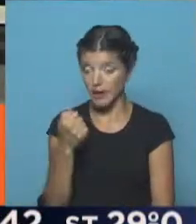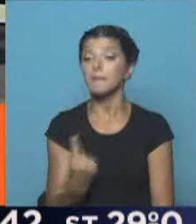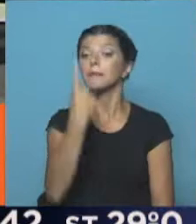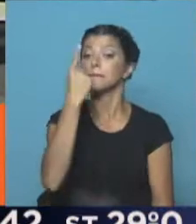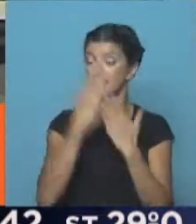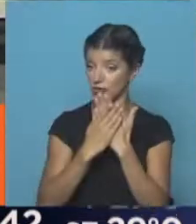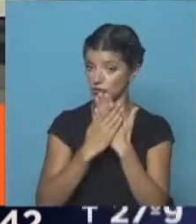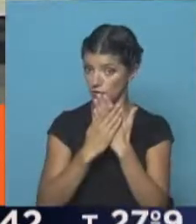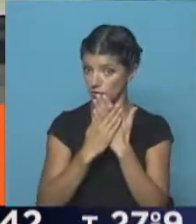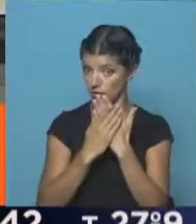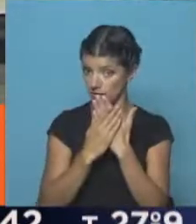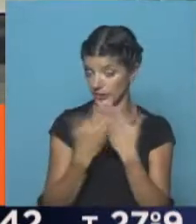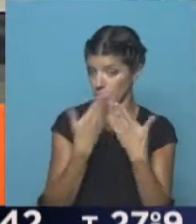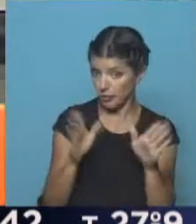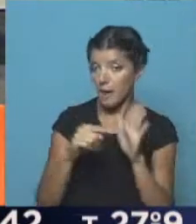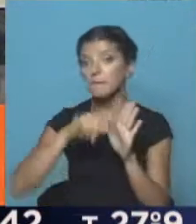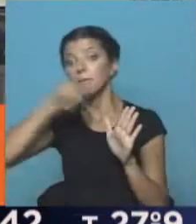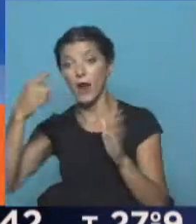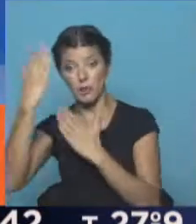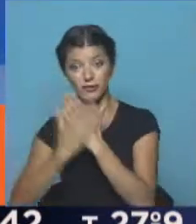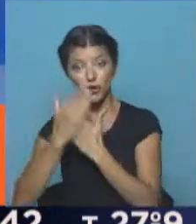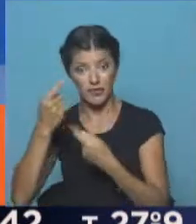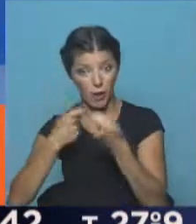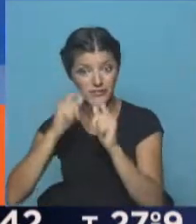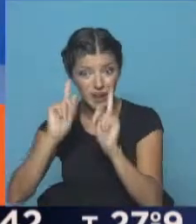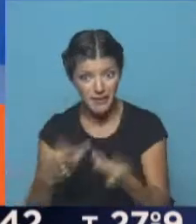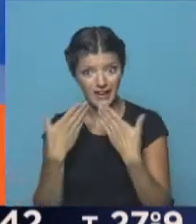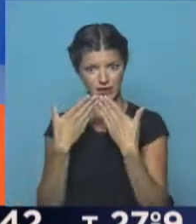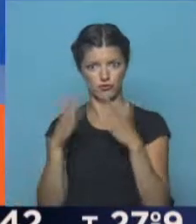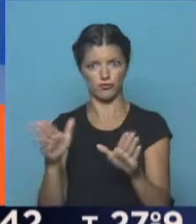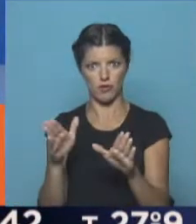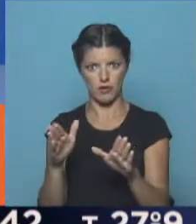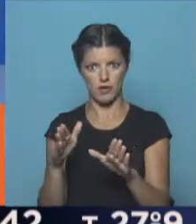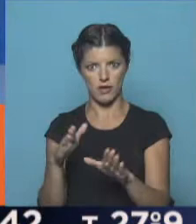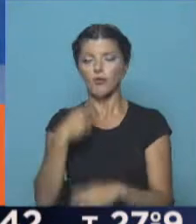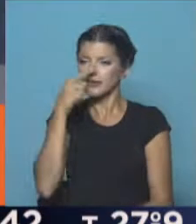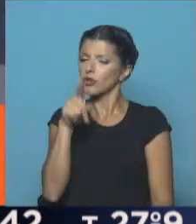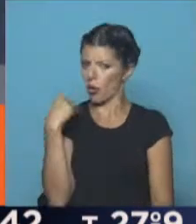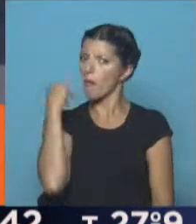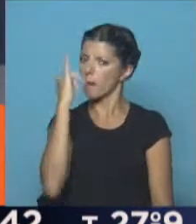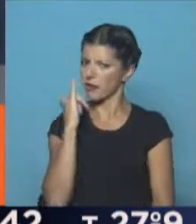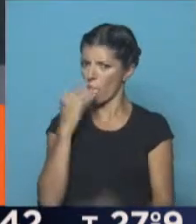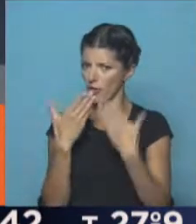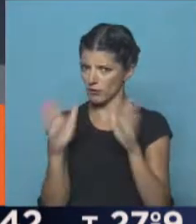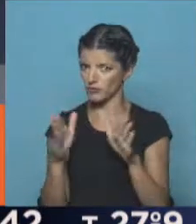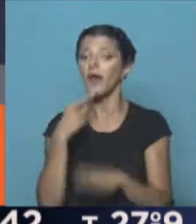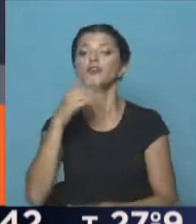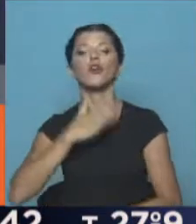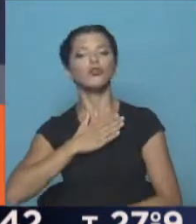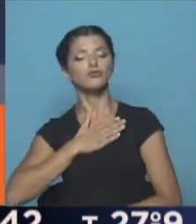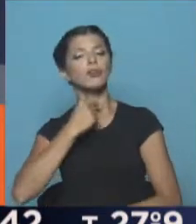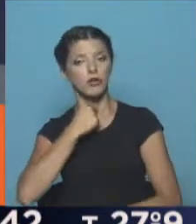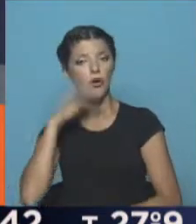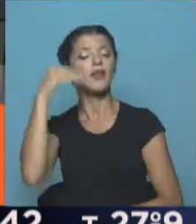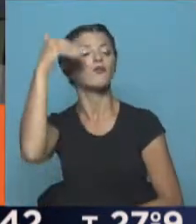renunciado el ministro de comercio que había utilizado además una imagen muy interesante para explicar su renuncia y es yo quiero poder mirar a los ojos a mi hijo en el